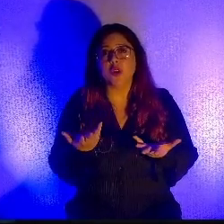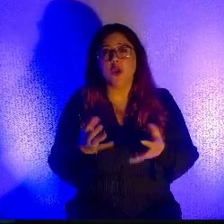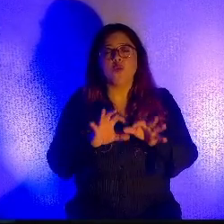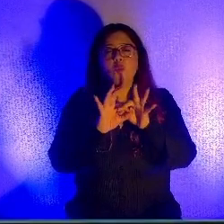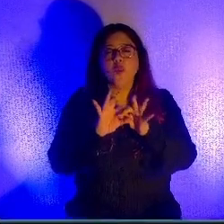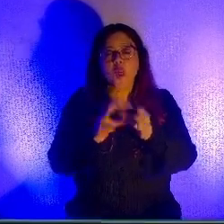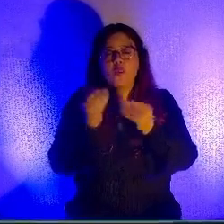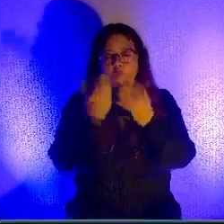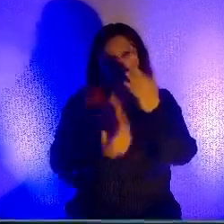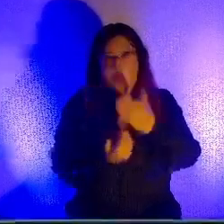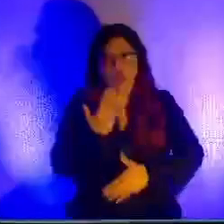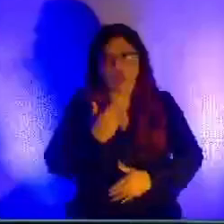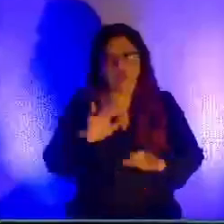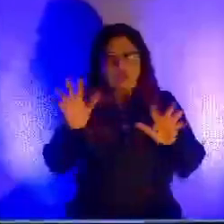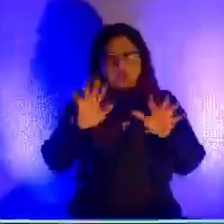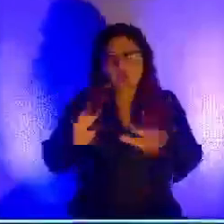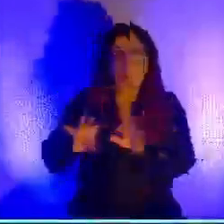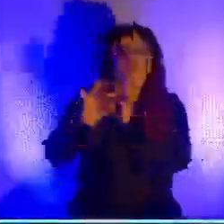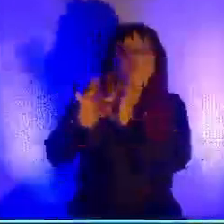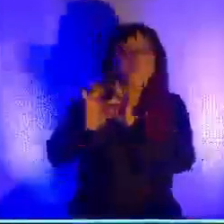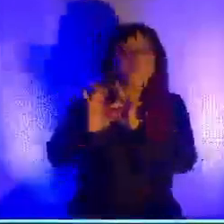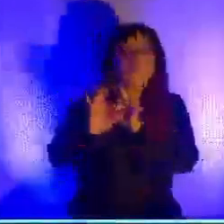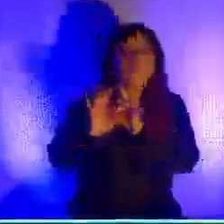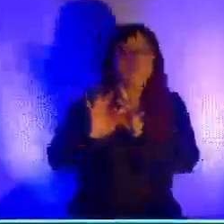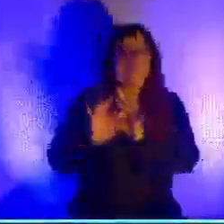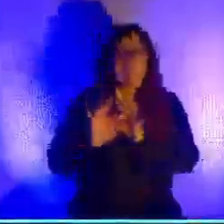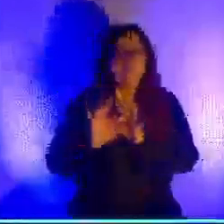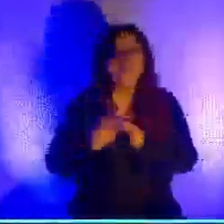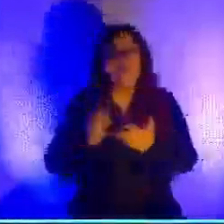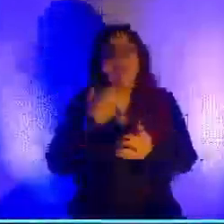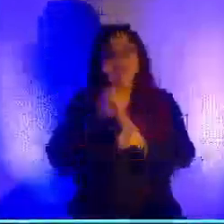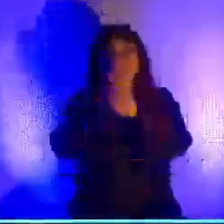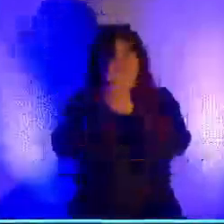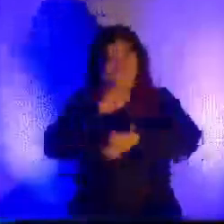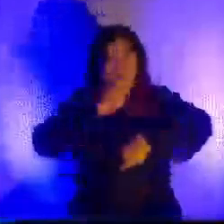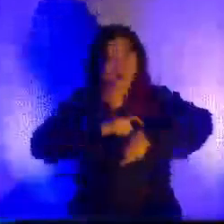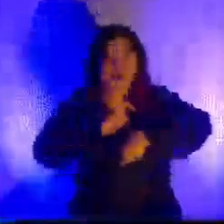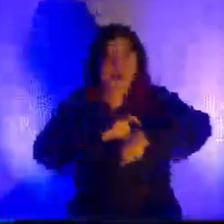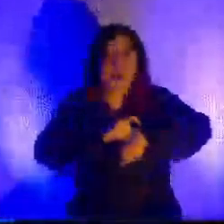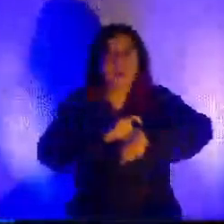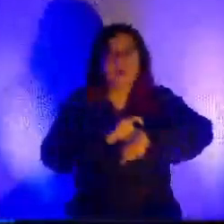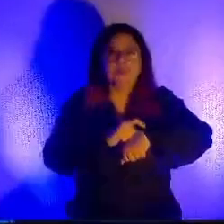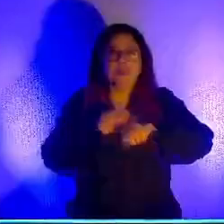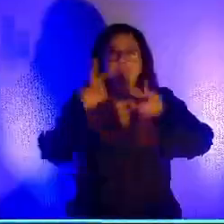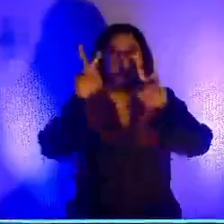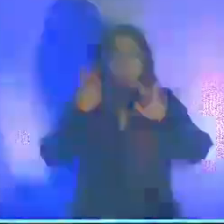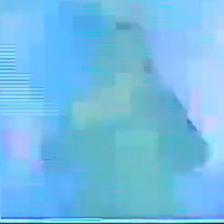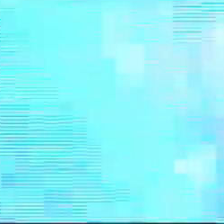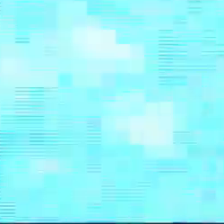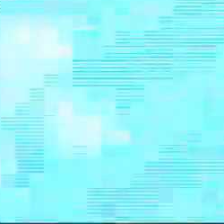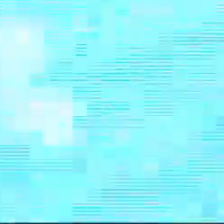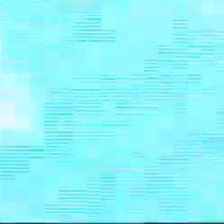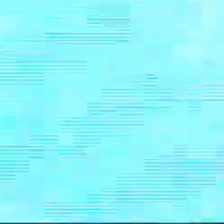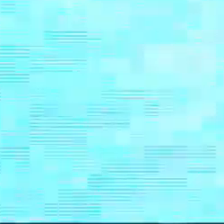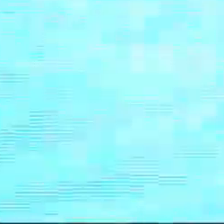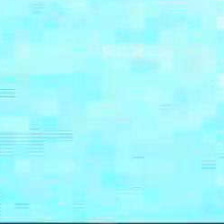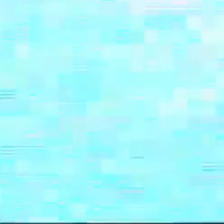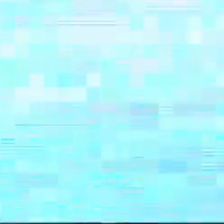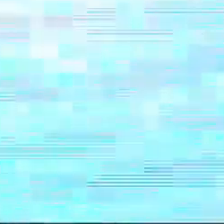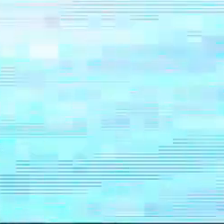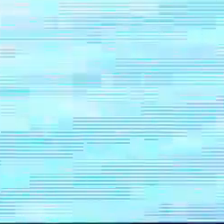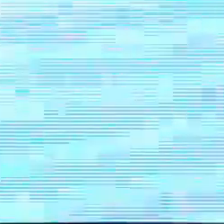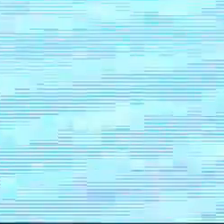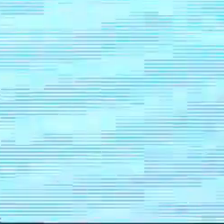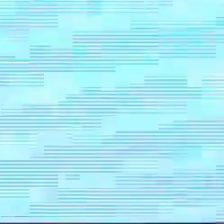chao chao Muchas gracias por sobre todo respetar el tiempo una de las cosas que que claro tenemos que hacer para